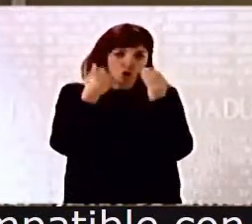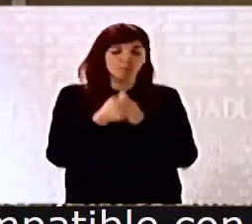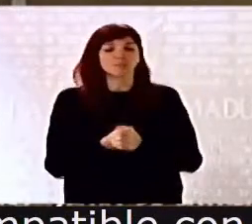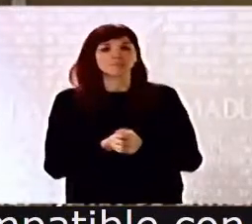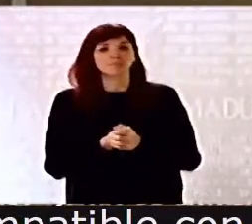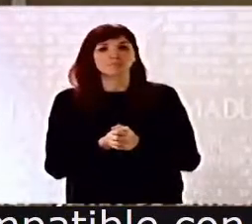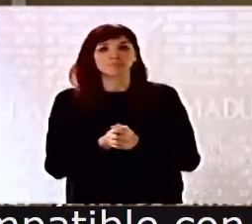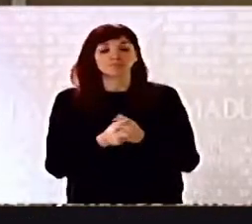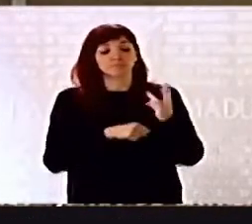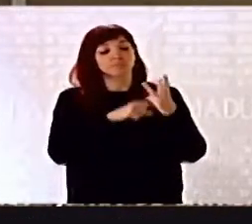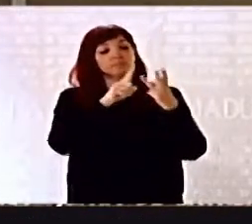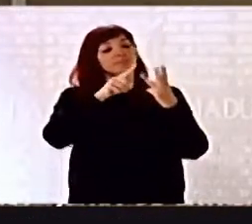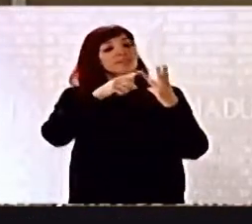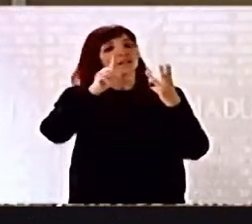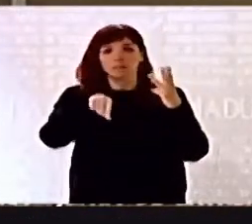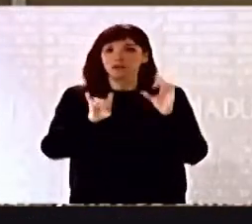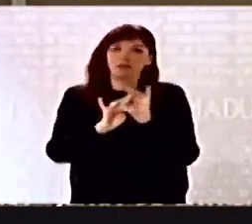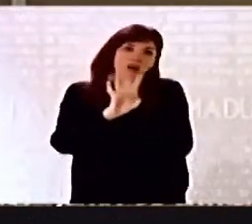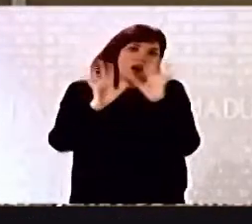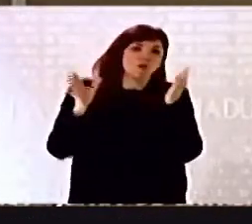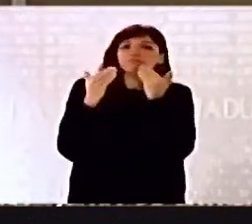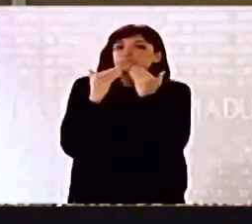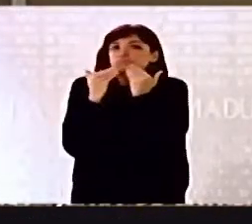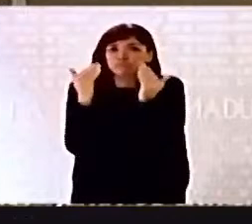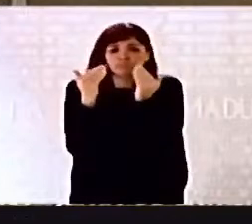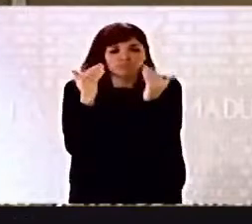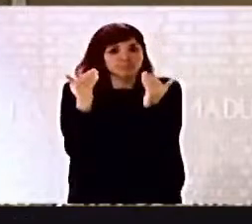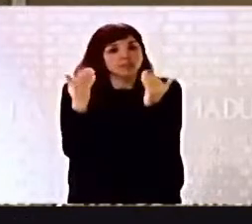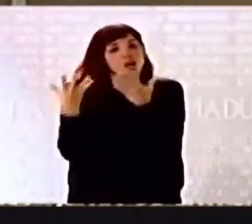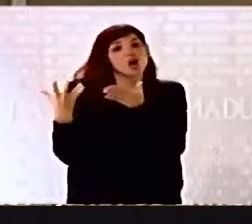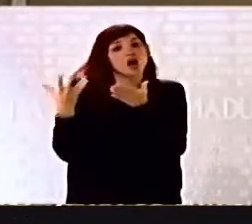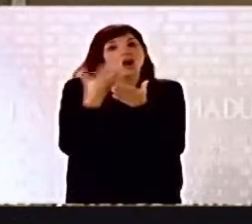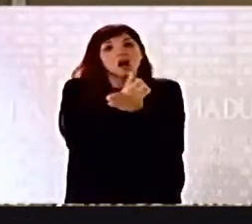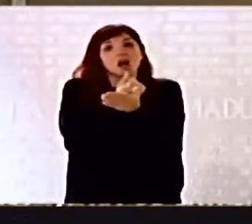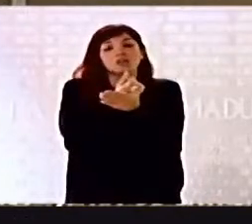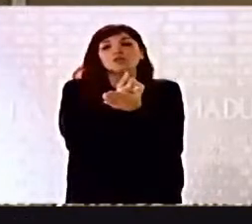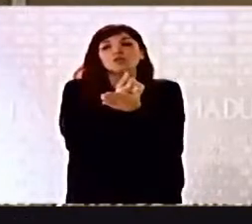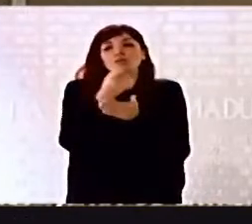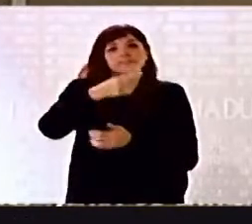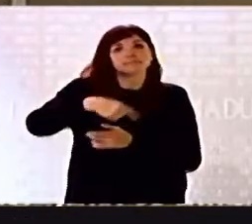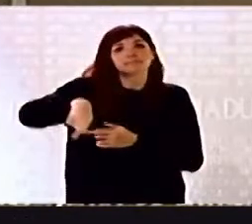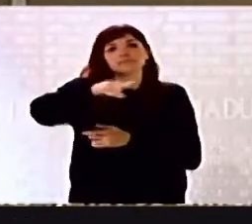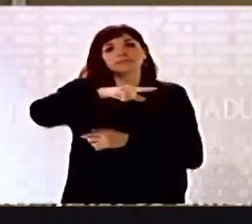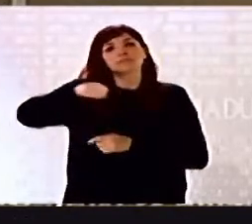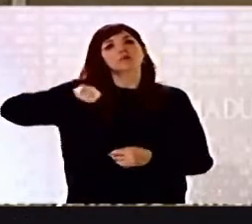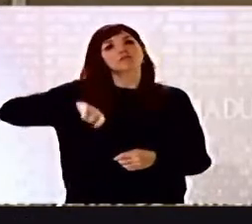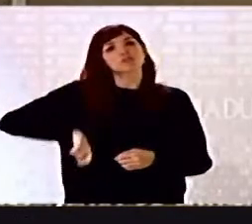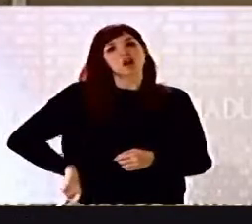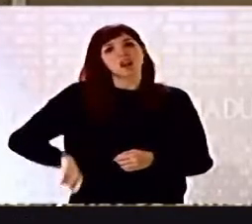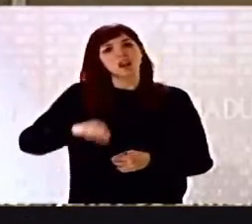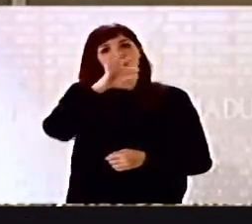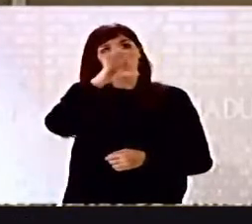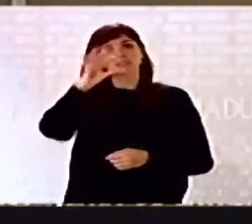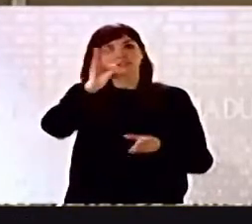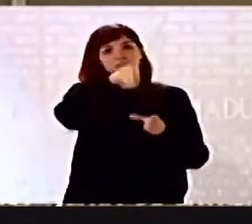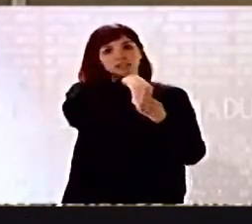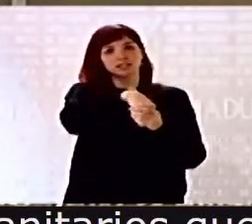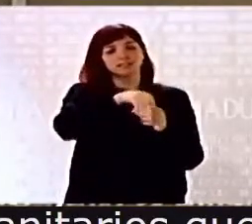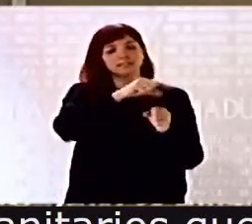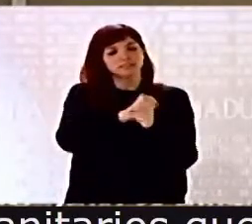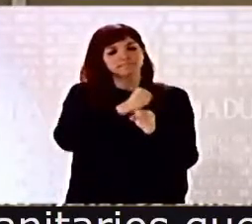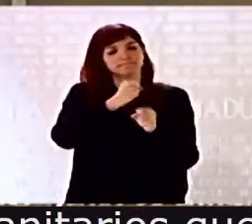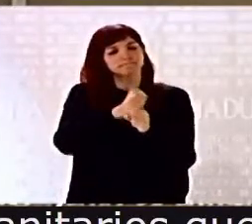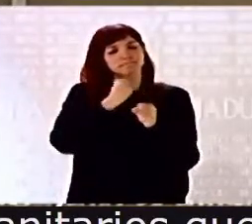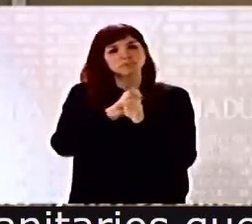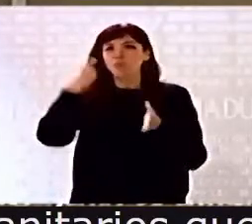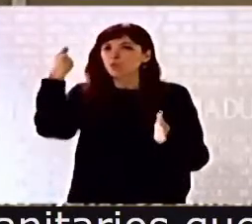Y, por supuesto, agradecer muy mucho a todos los sanitarios que se dejan la piel cada